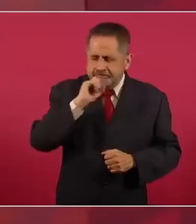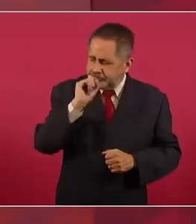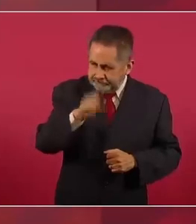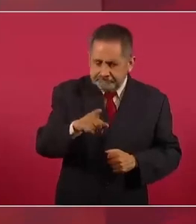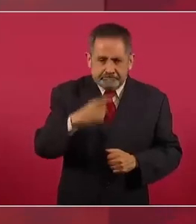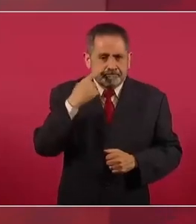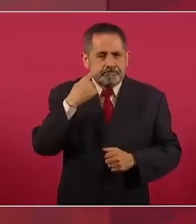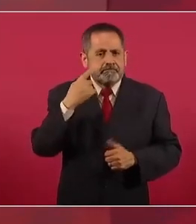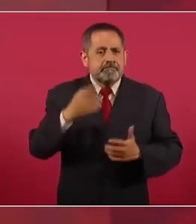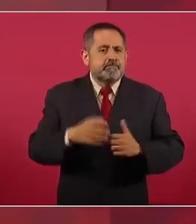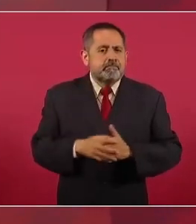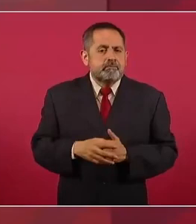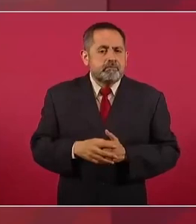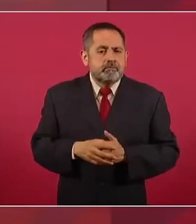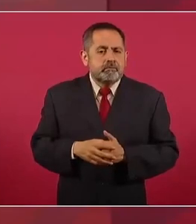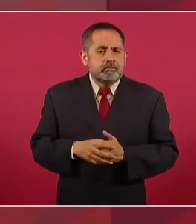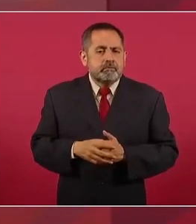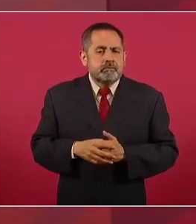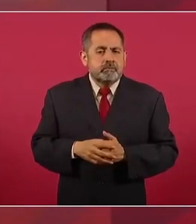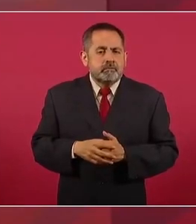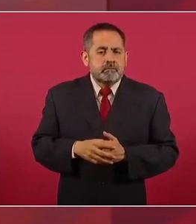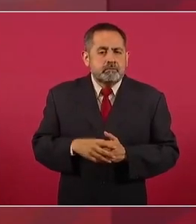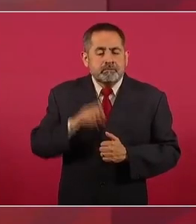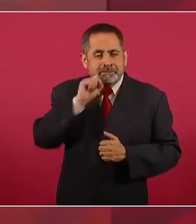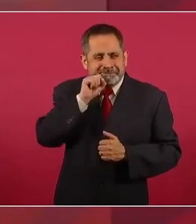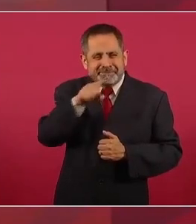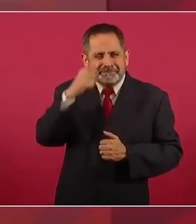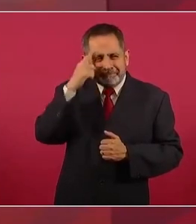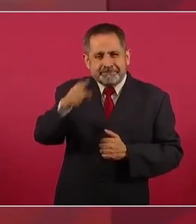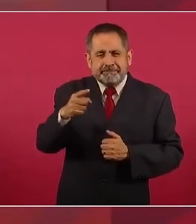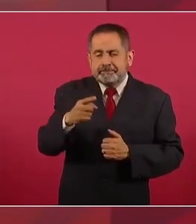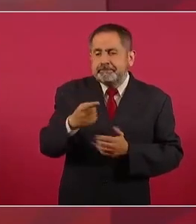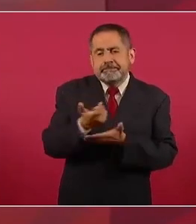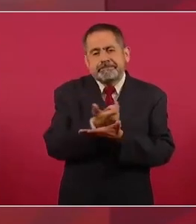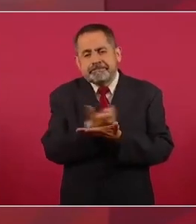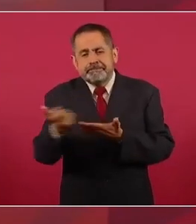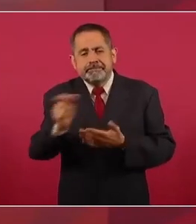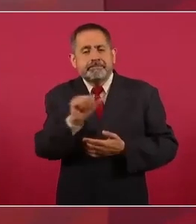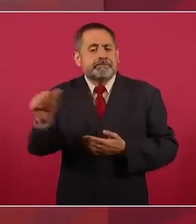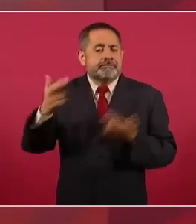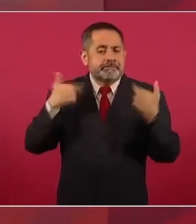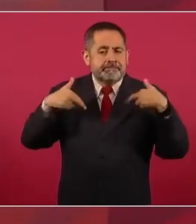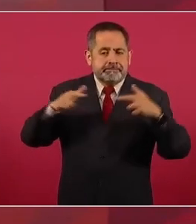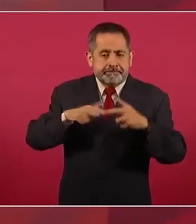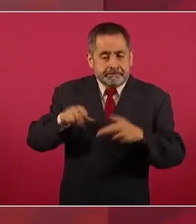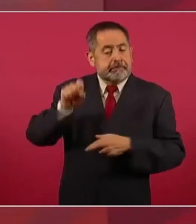incluso solo bajar por ahí la nómina para el pago de maestros